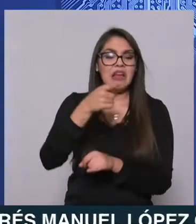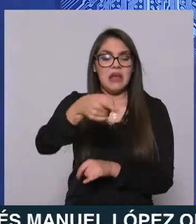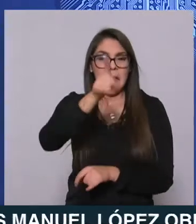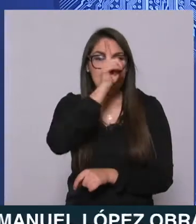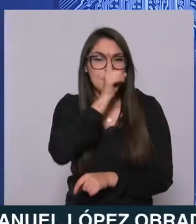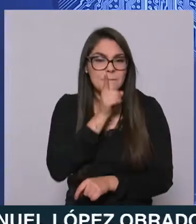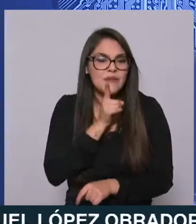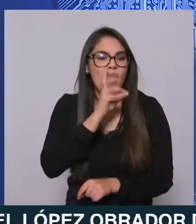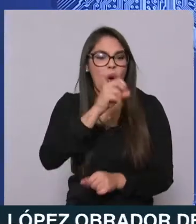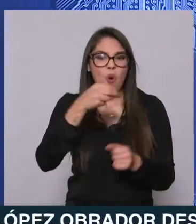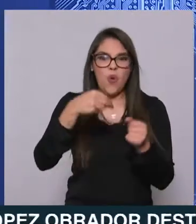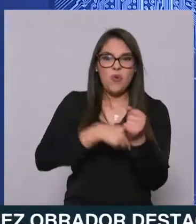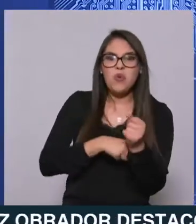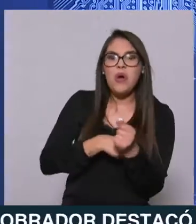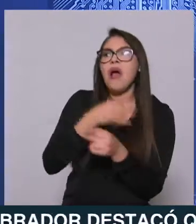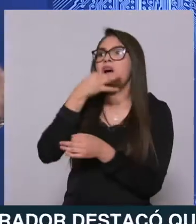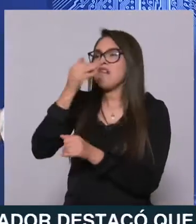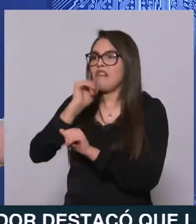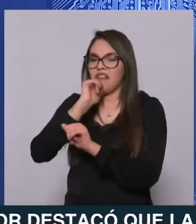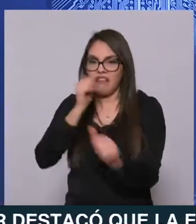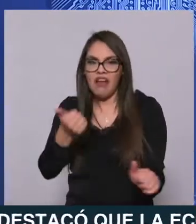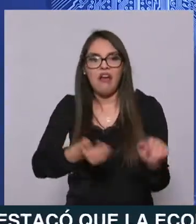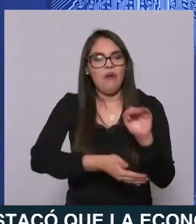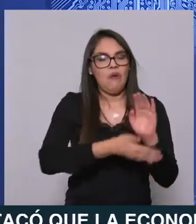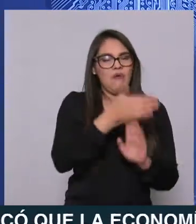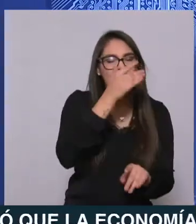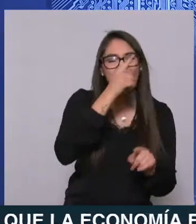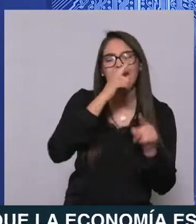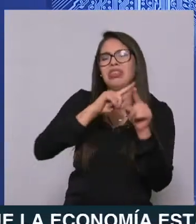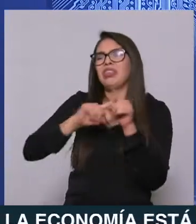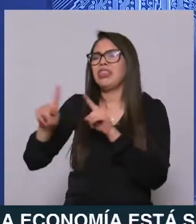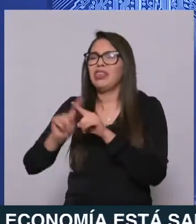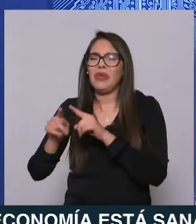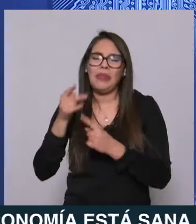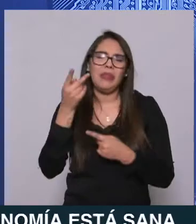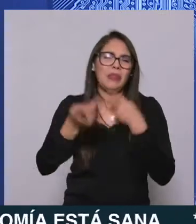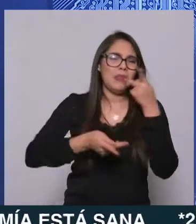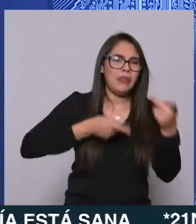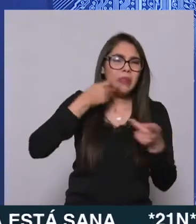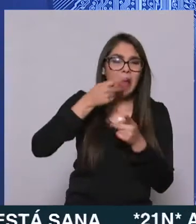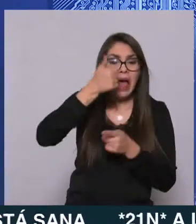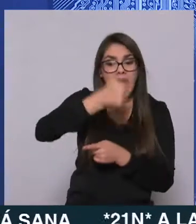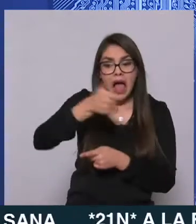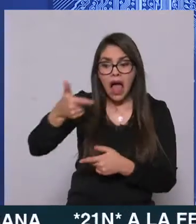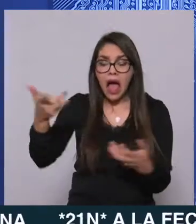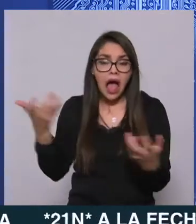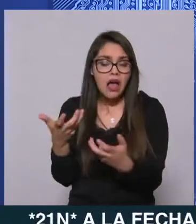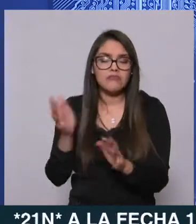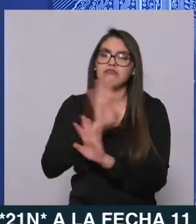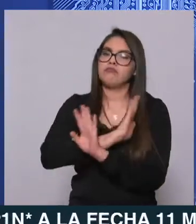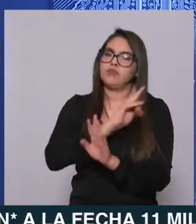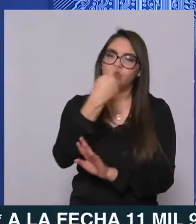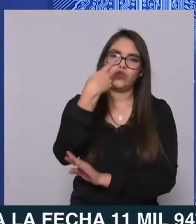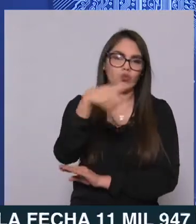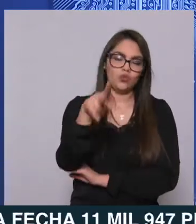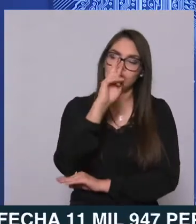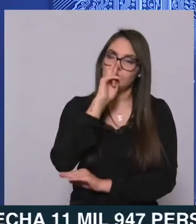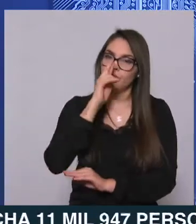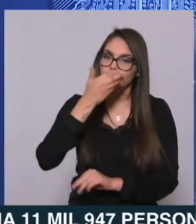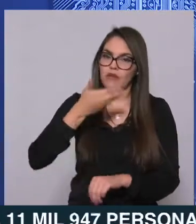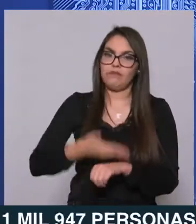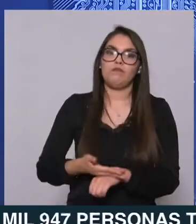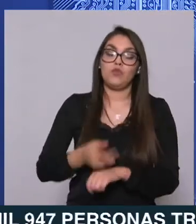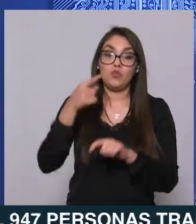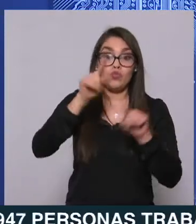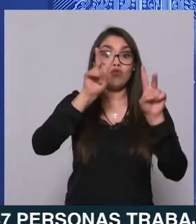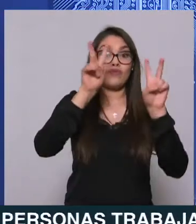es que se escondió, es que no avisó, es que se fue. Lo que haga cada una de las personas de esta sociedad, pues es su responsabilidad. El tema